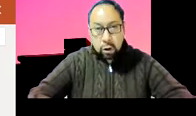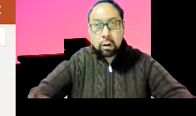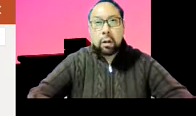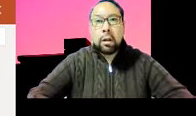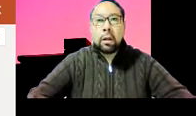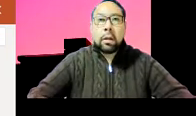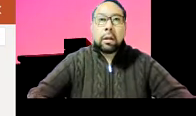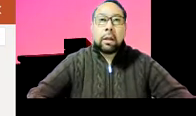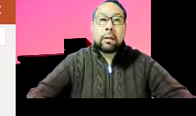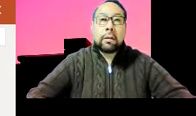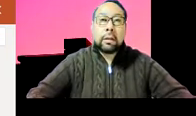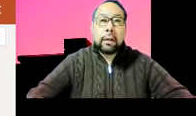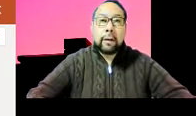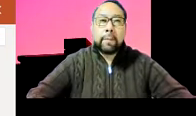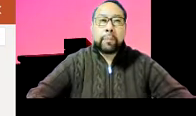Michel Foucault,